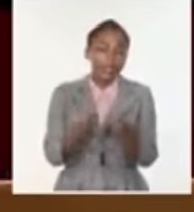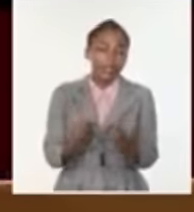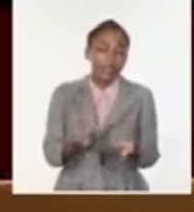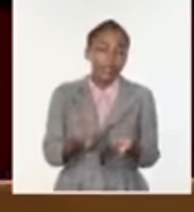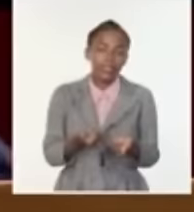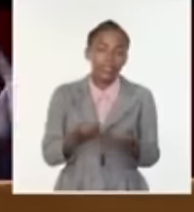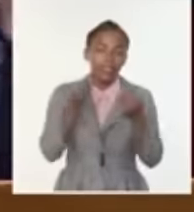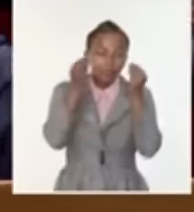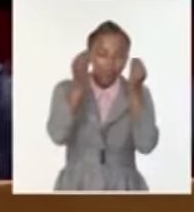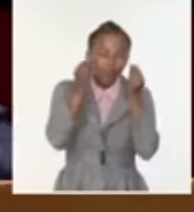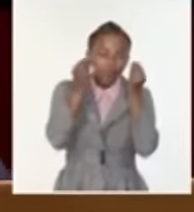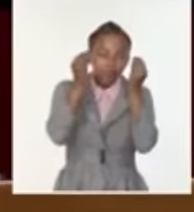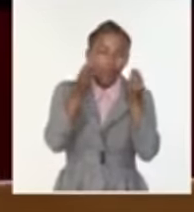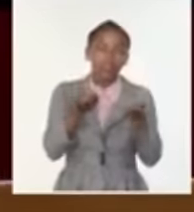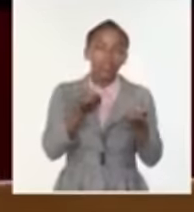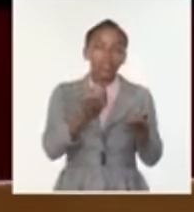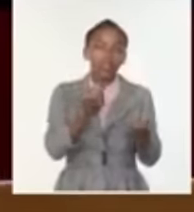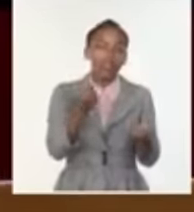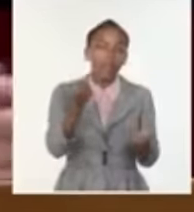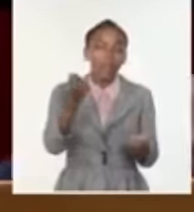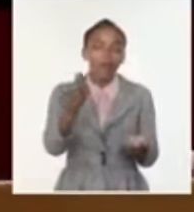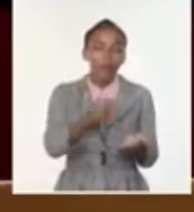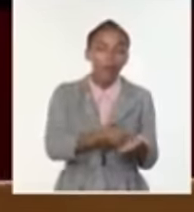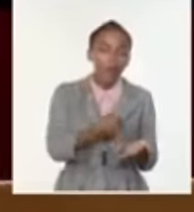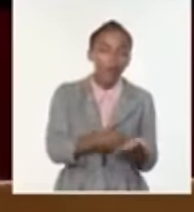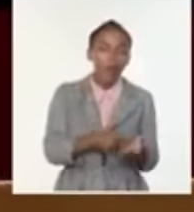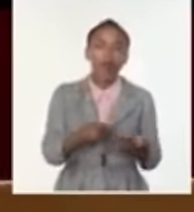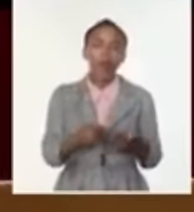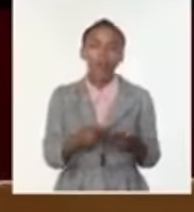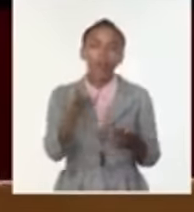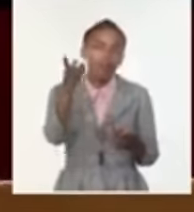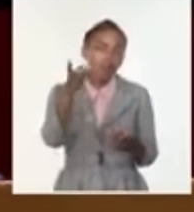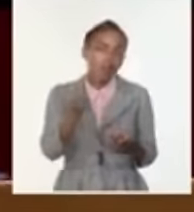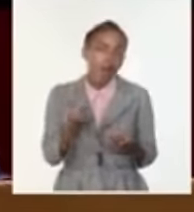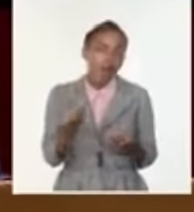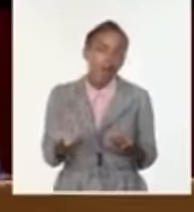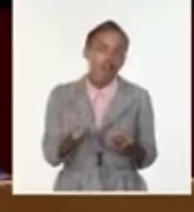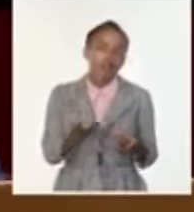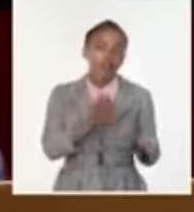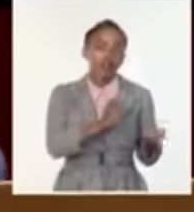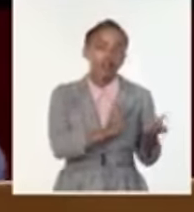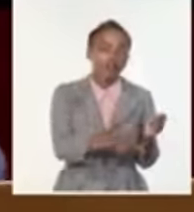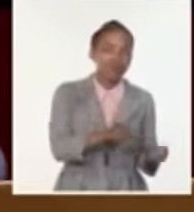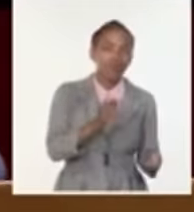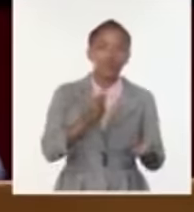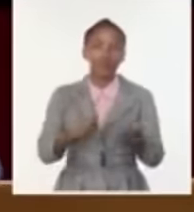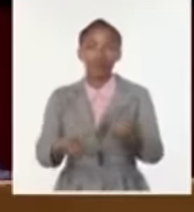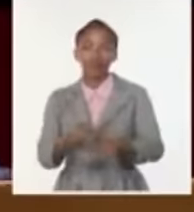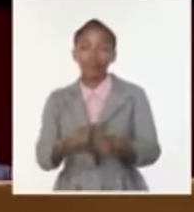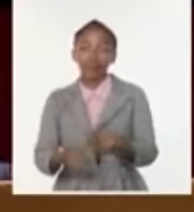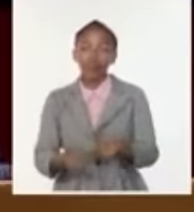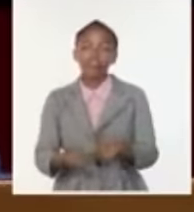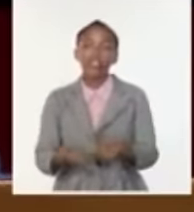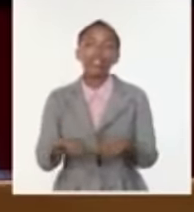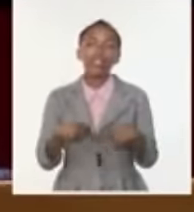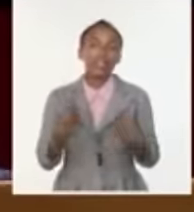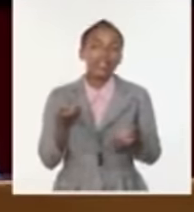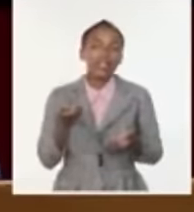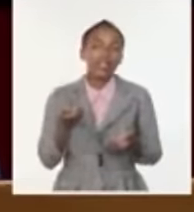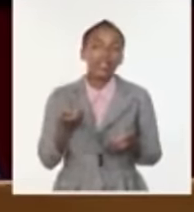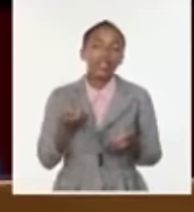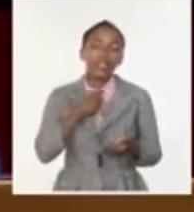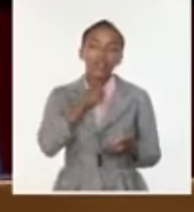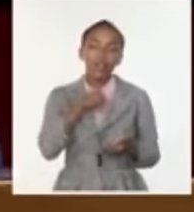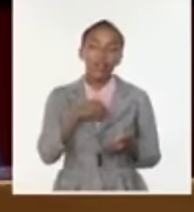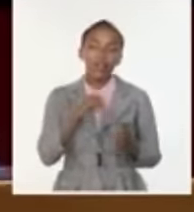sus costos de importación, los costos aquí de aseguramiento y transportación, de que por lo menos podamos ponerle un tope